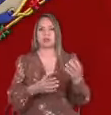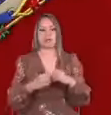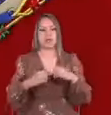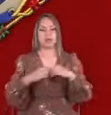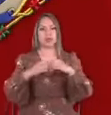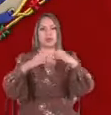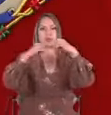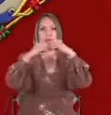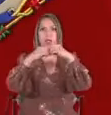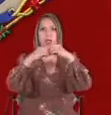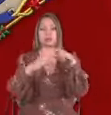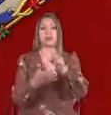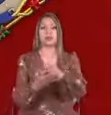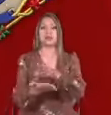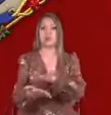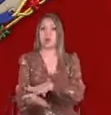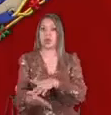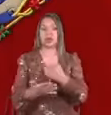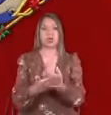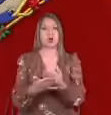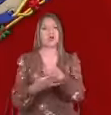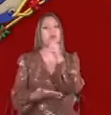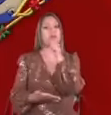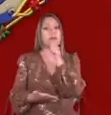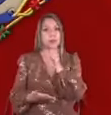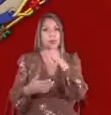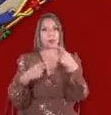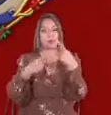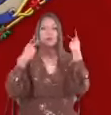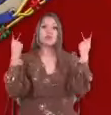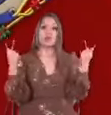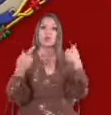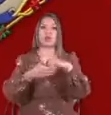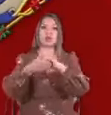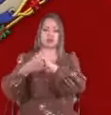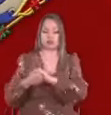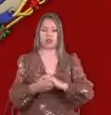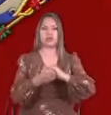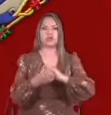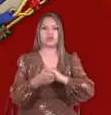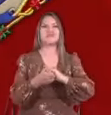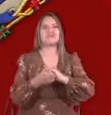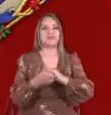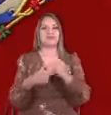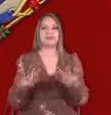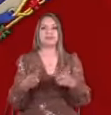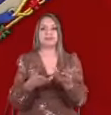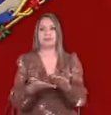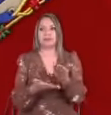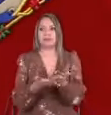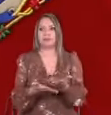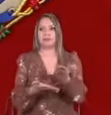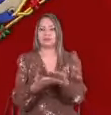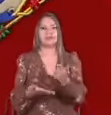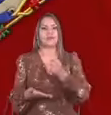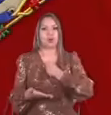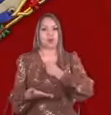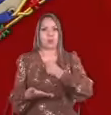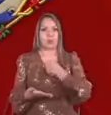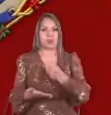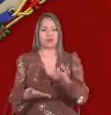haremos fomentando proyectos que provengan de la economía privada, pública, social y solidaria, que sean de iniciativa propia, así como